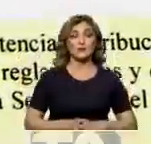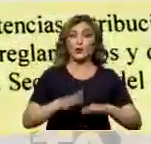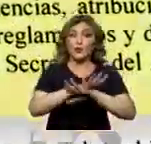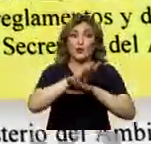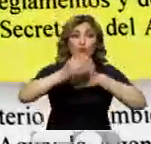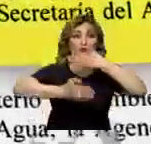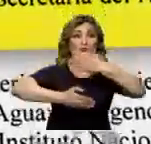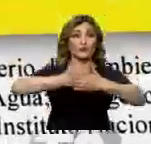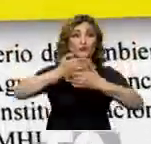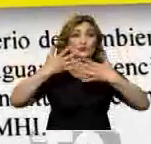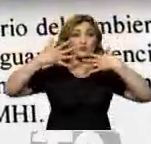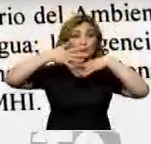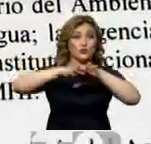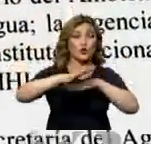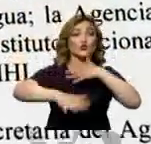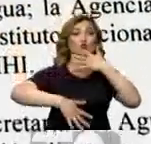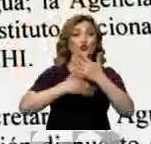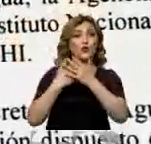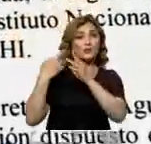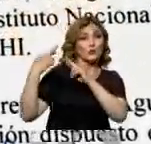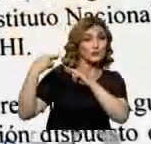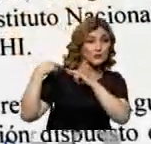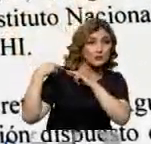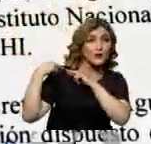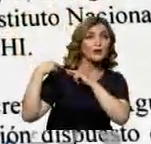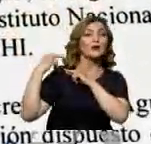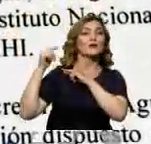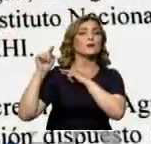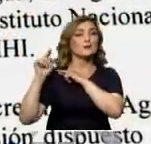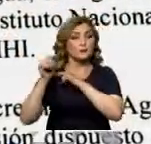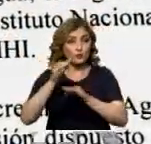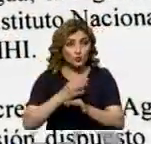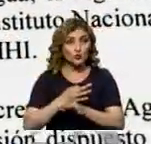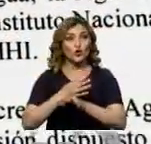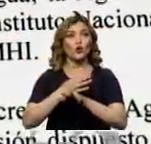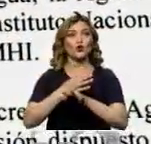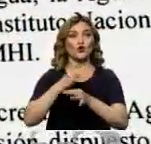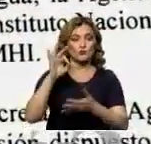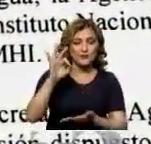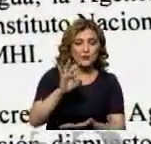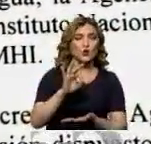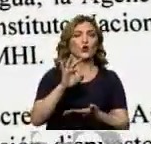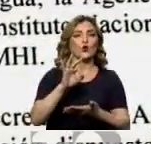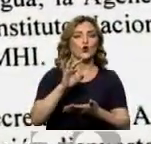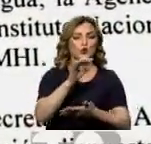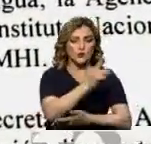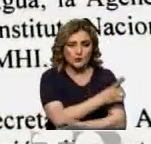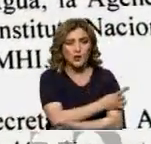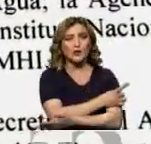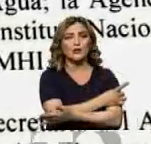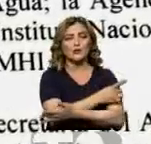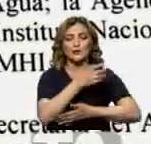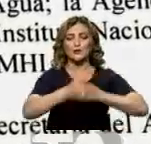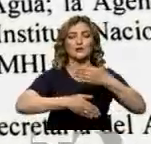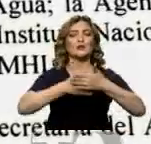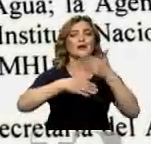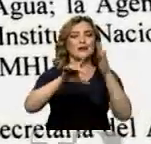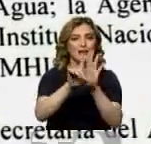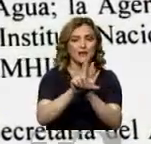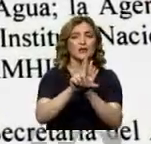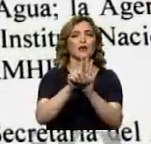concluido el proceso de fusión, todas las competencias, atribuciones, funciones, representaciones y delegaciones constantes en